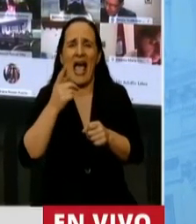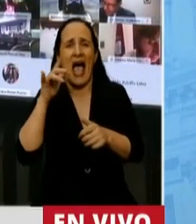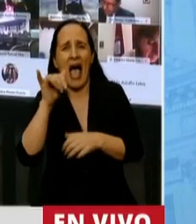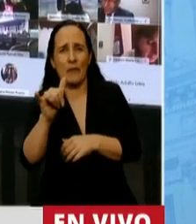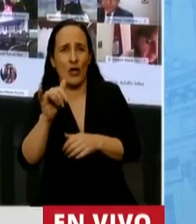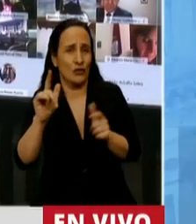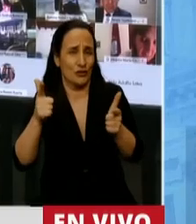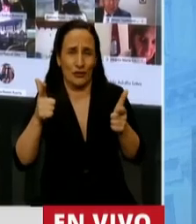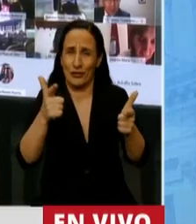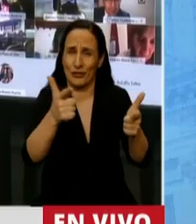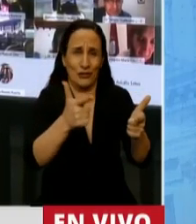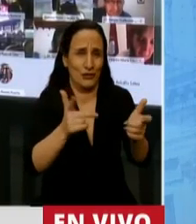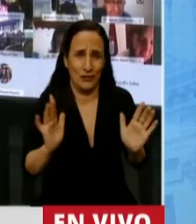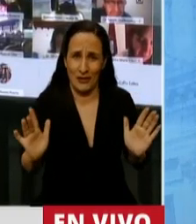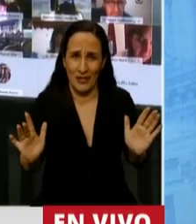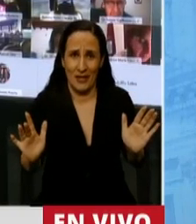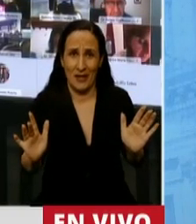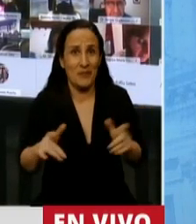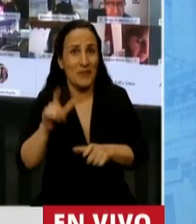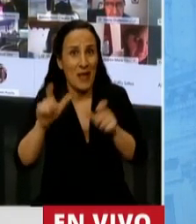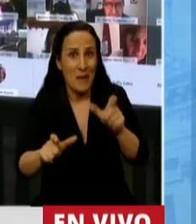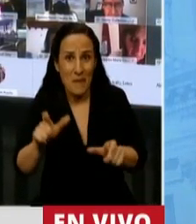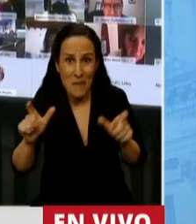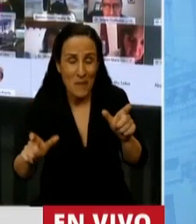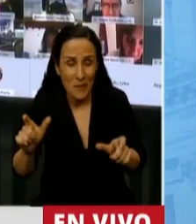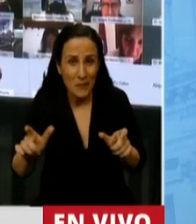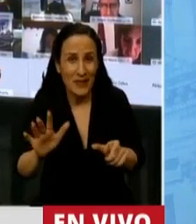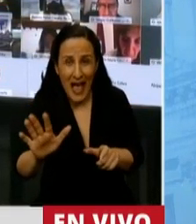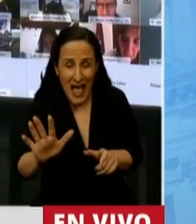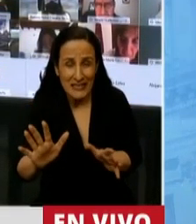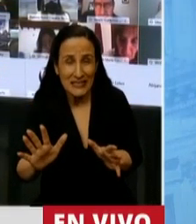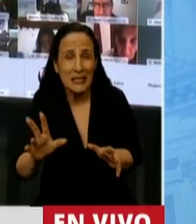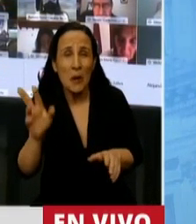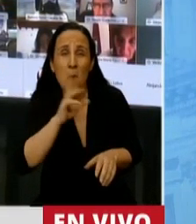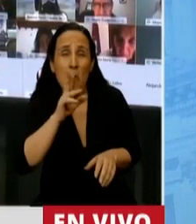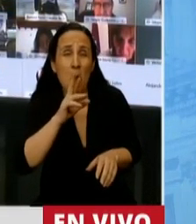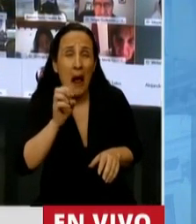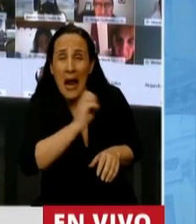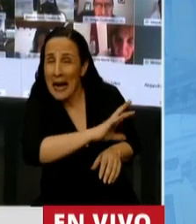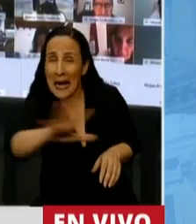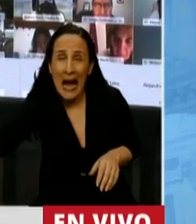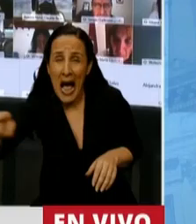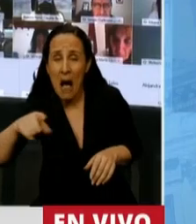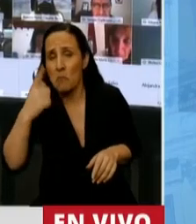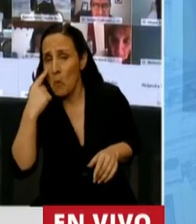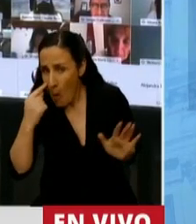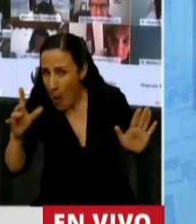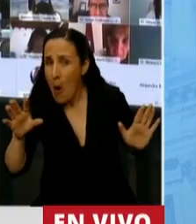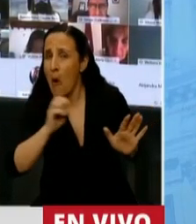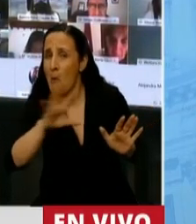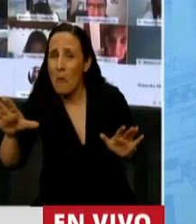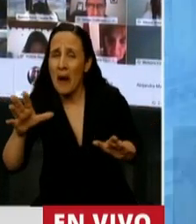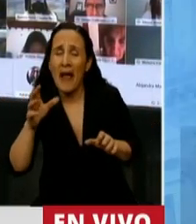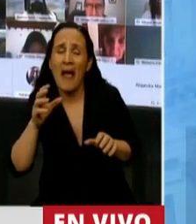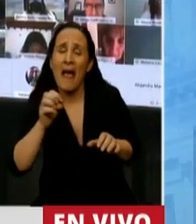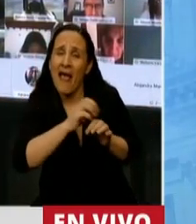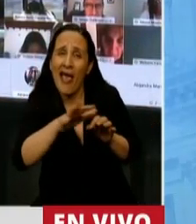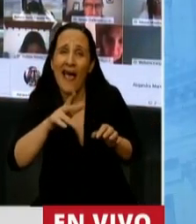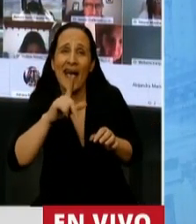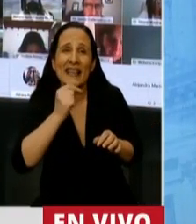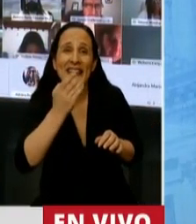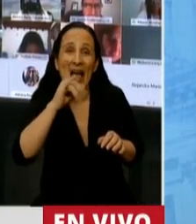tenían. Y esa gente, muchas de esas mujeres campesinas o hombres campesinos, tabacaleros, tuvieron